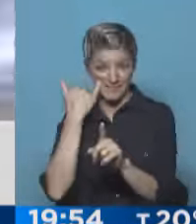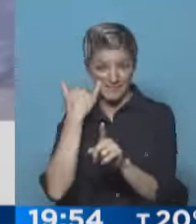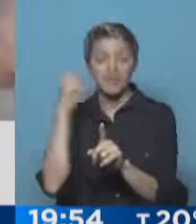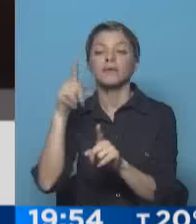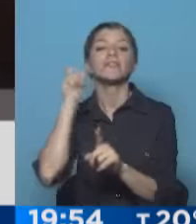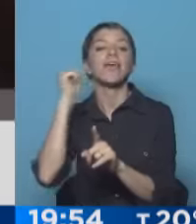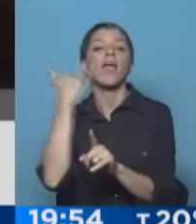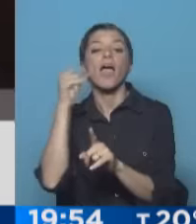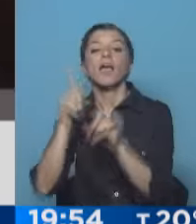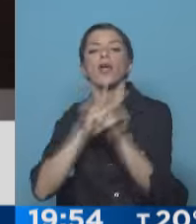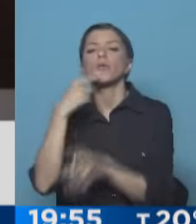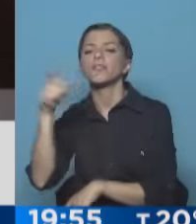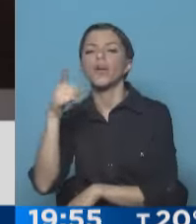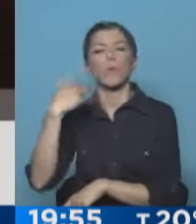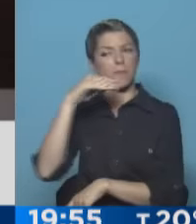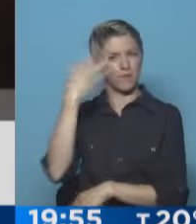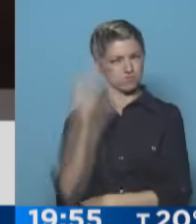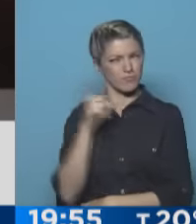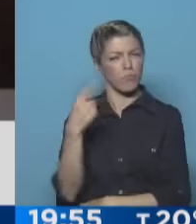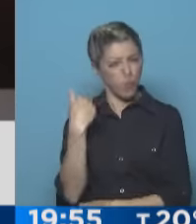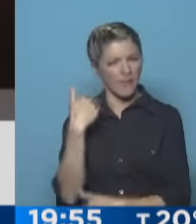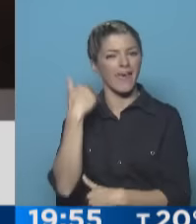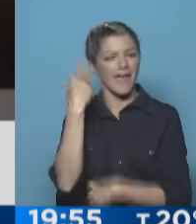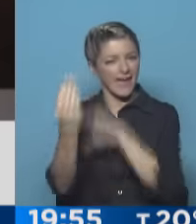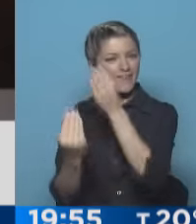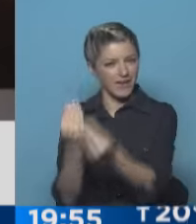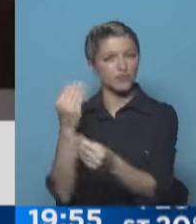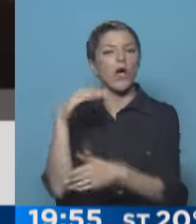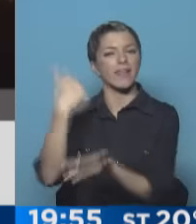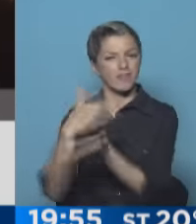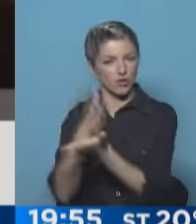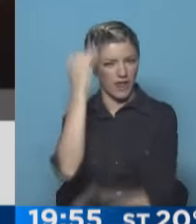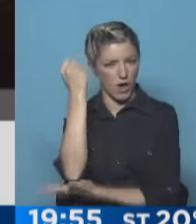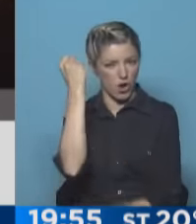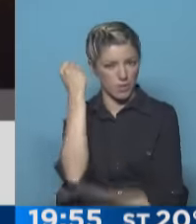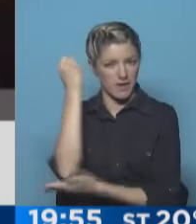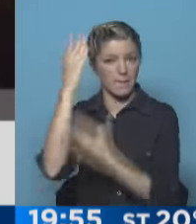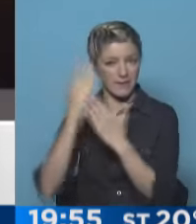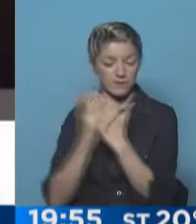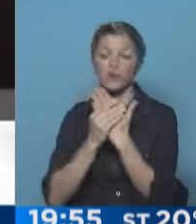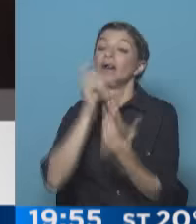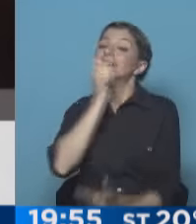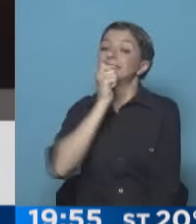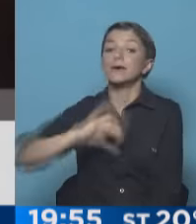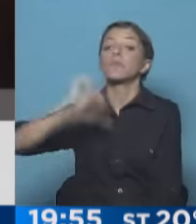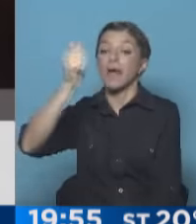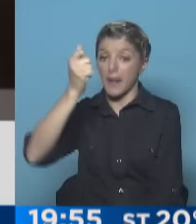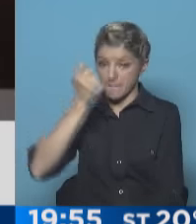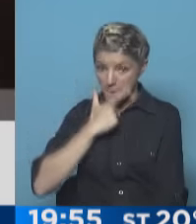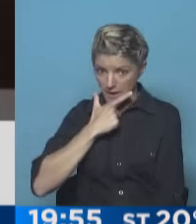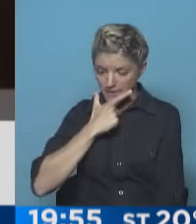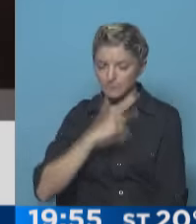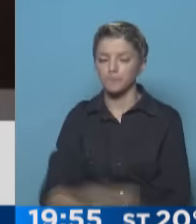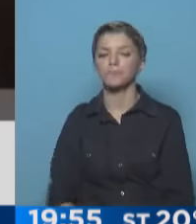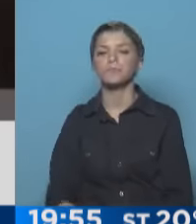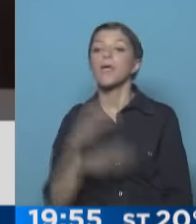versiones dan como el más firme candidato a ocupar economía en un eventual gobierno macrista praty